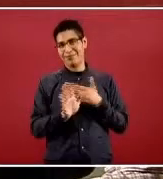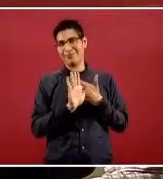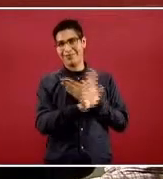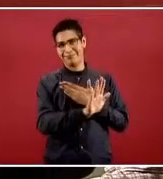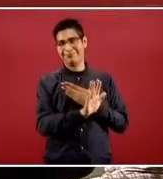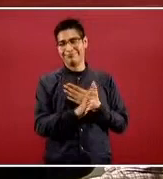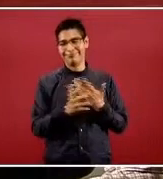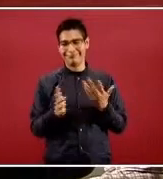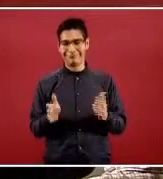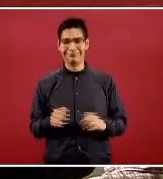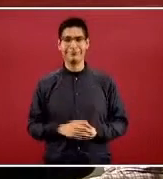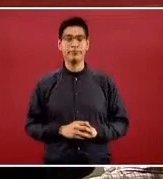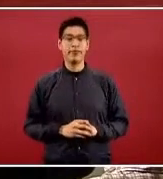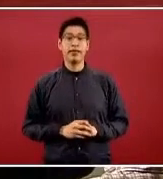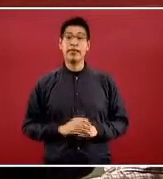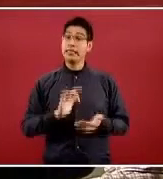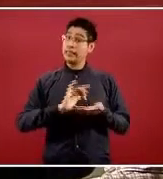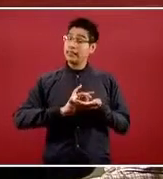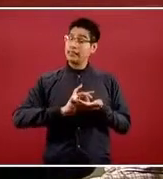gracias, subsecretario.